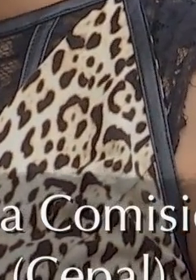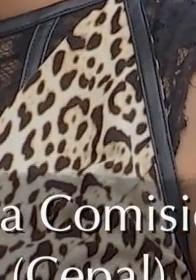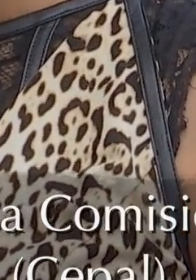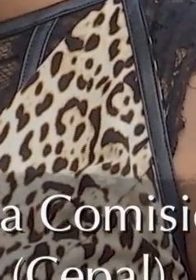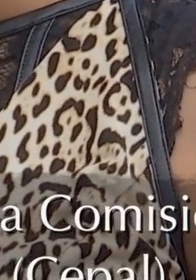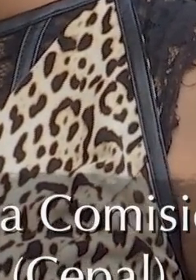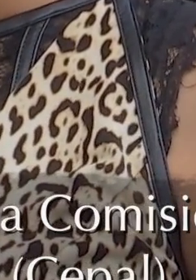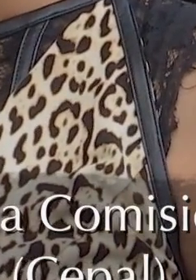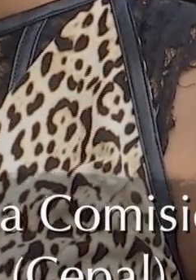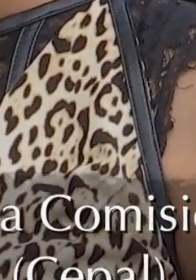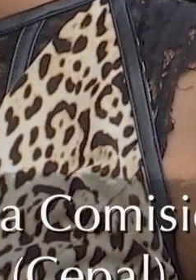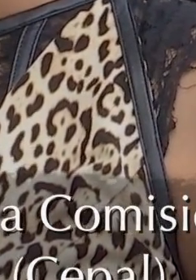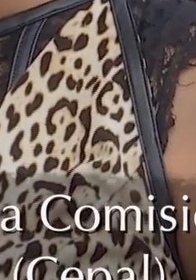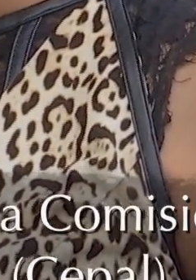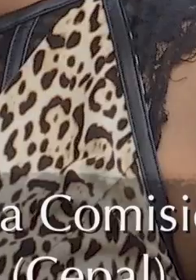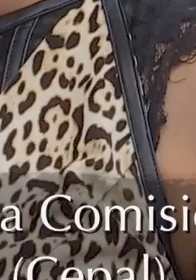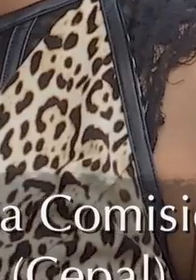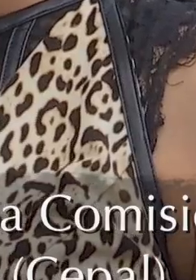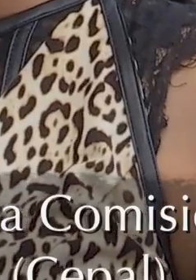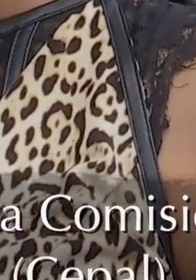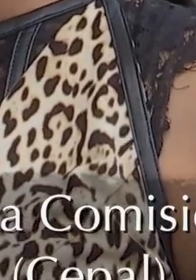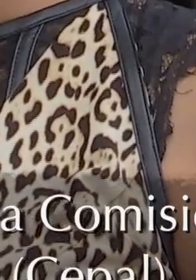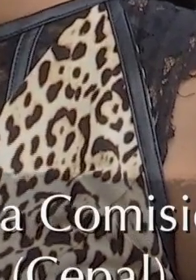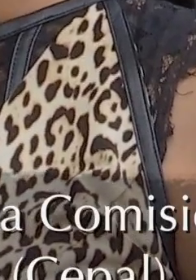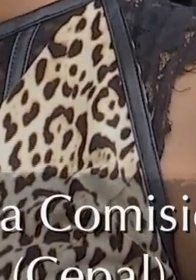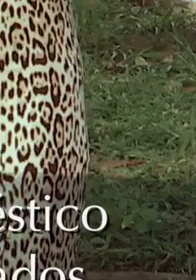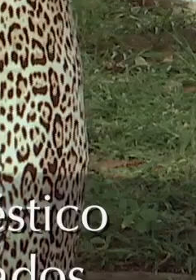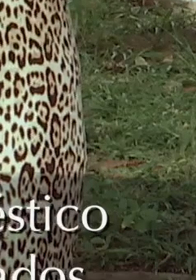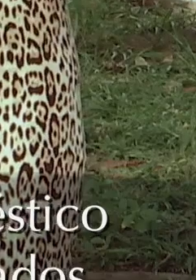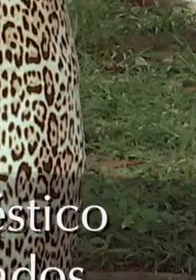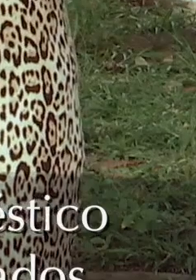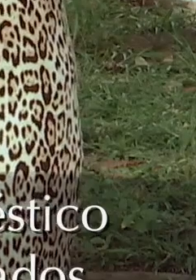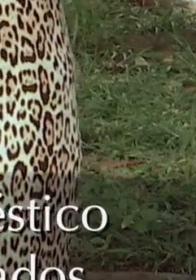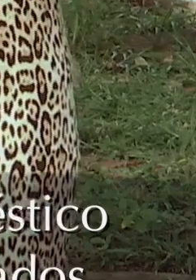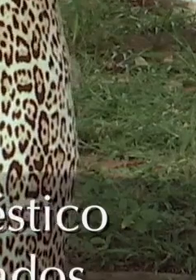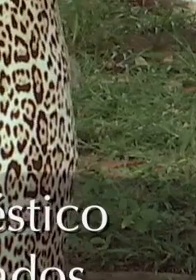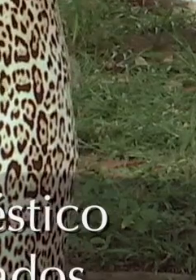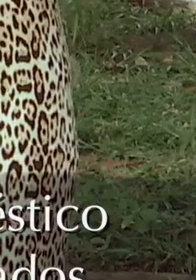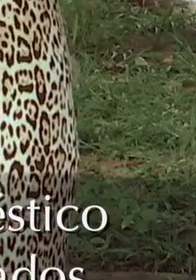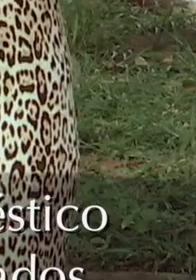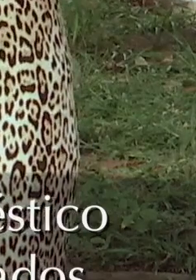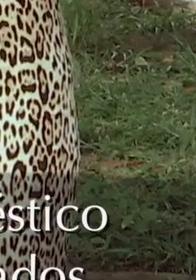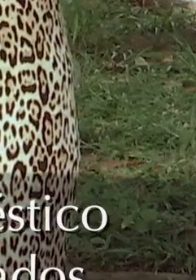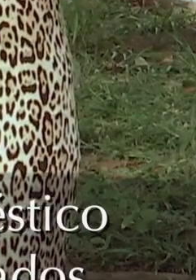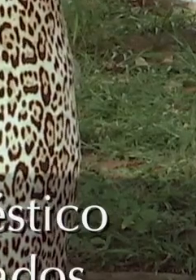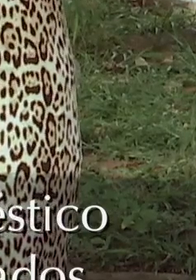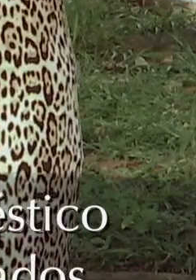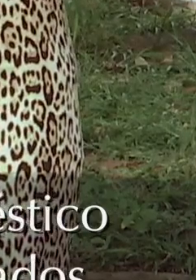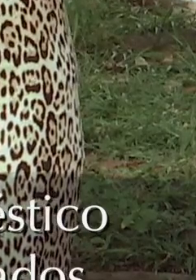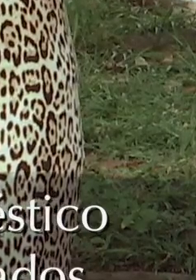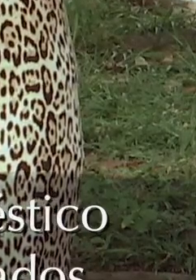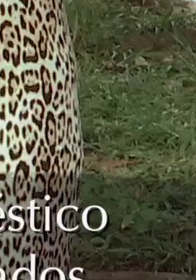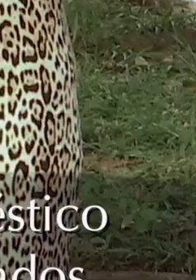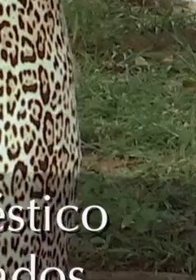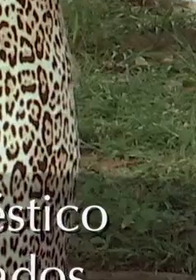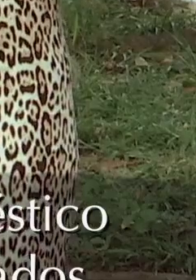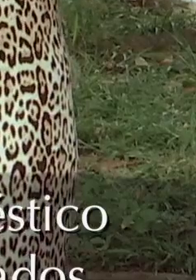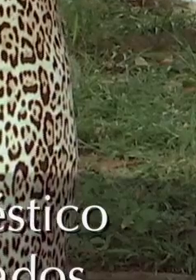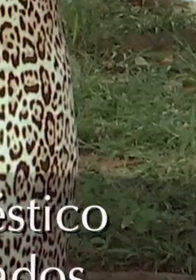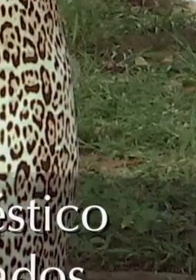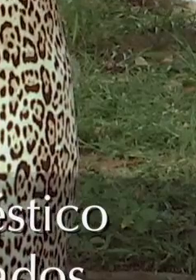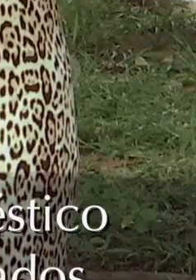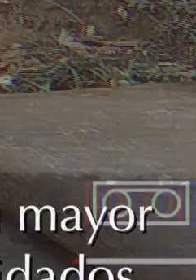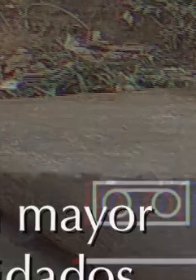según la Comisión Económica para la América Latina y el Caribe, CEPAL. Los niños que trabajan en el servicio doméstico figuran entre los más vulnerables